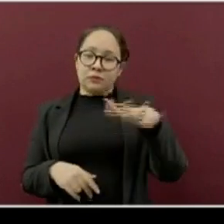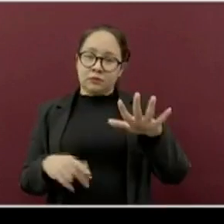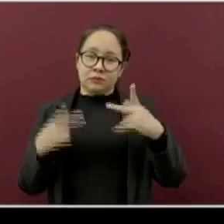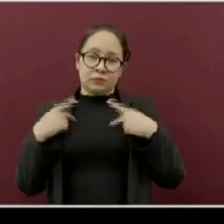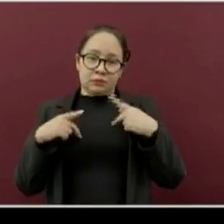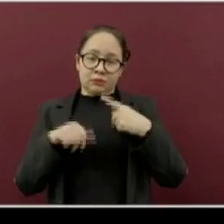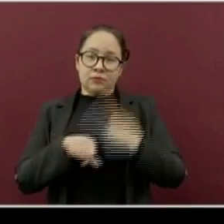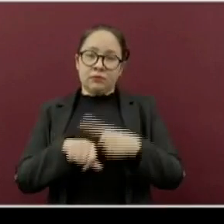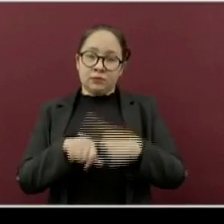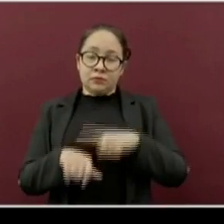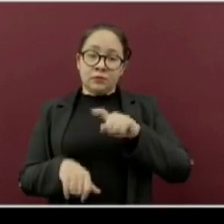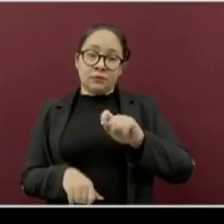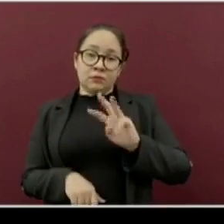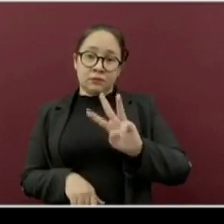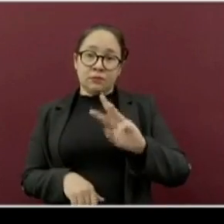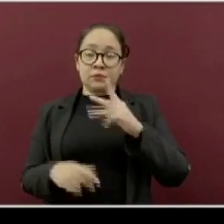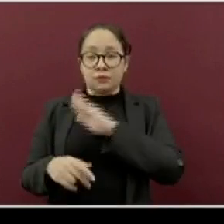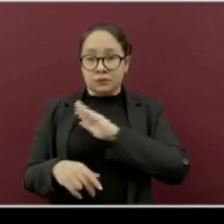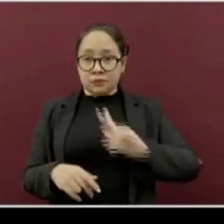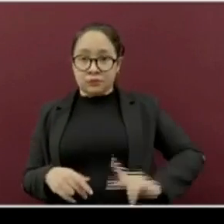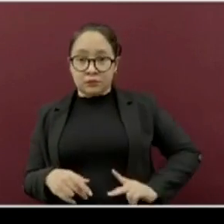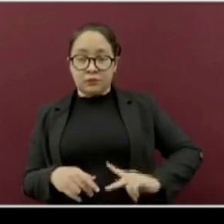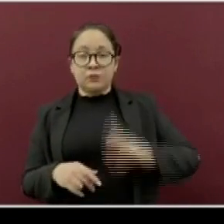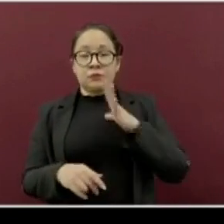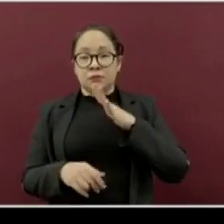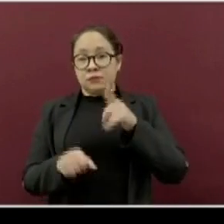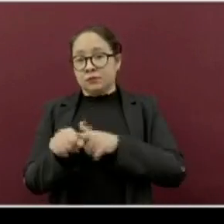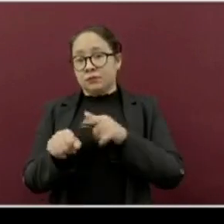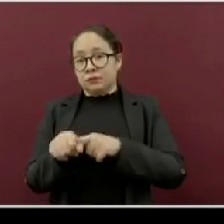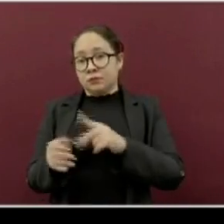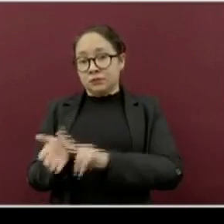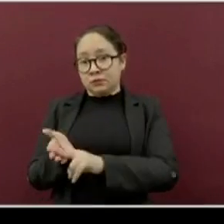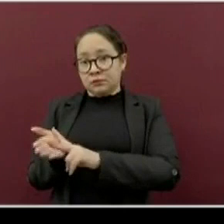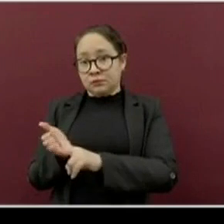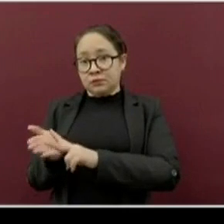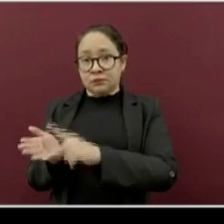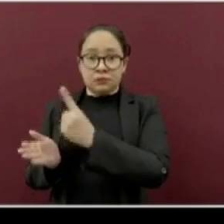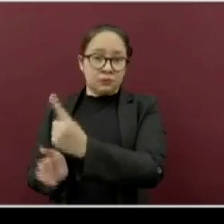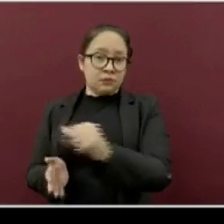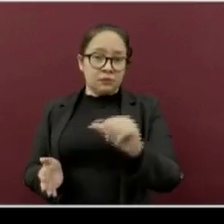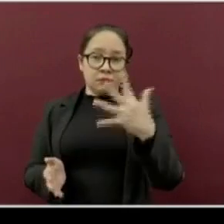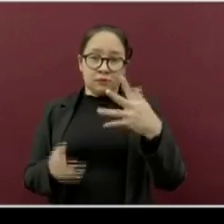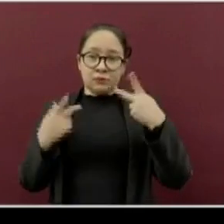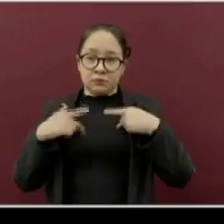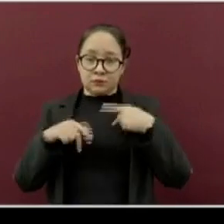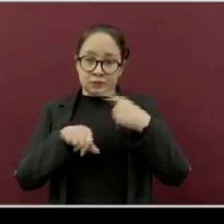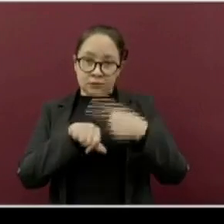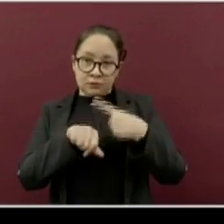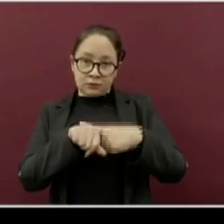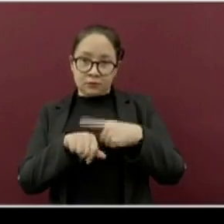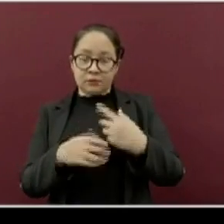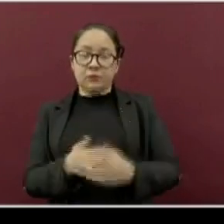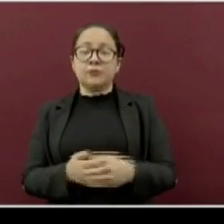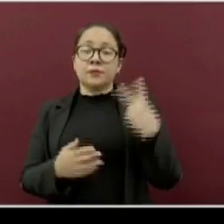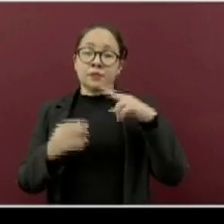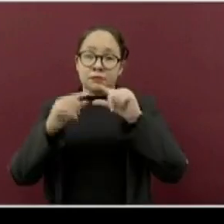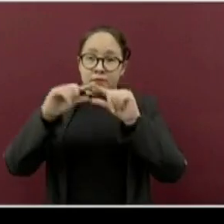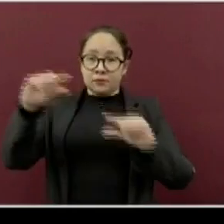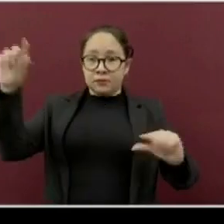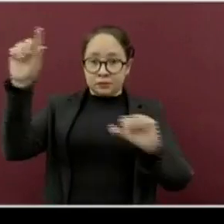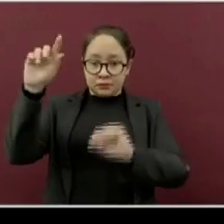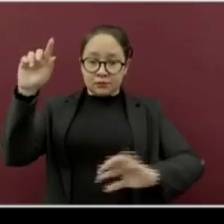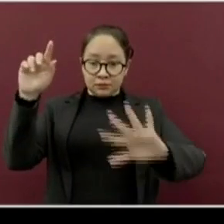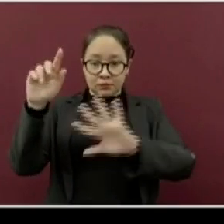Y 23 municipios que permanecen en verde documentan entre 1 y 5 casos. En el sur se